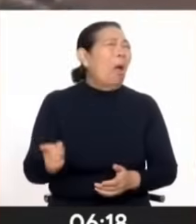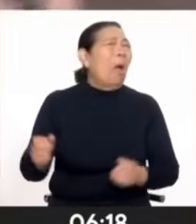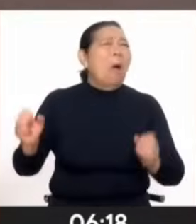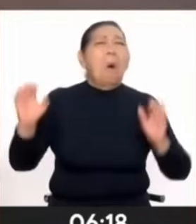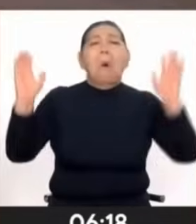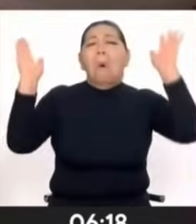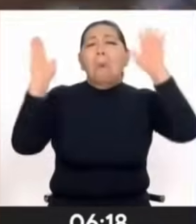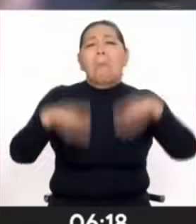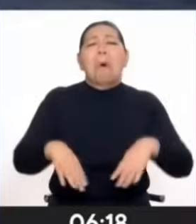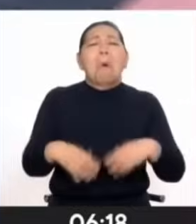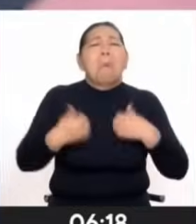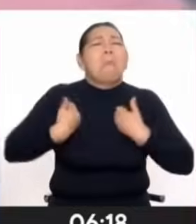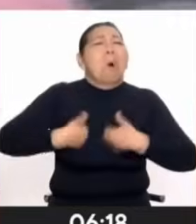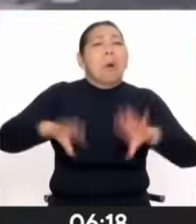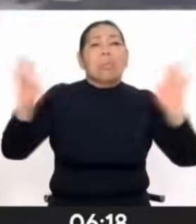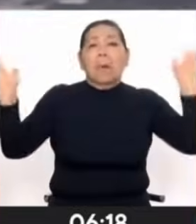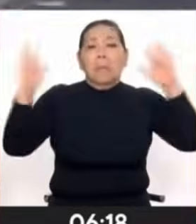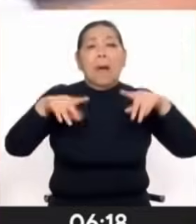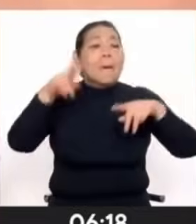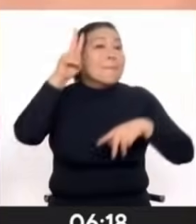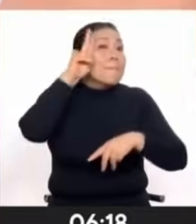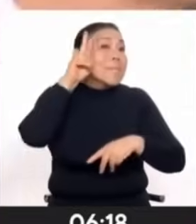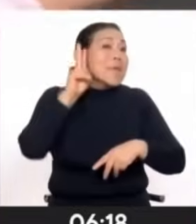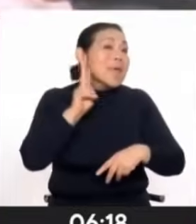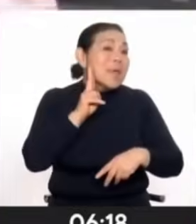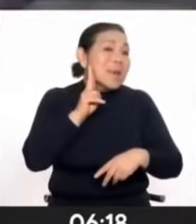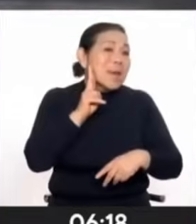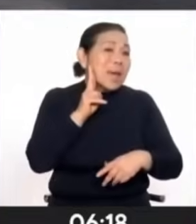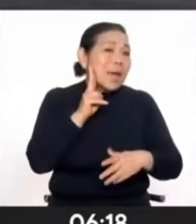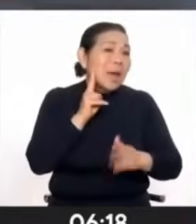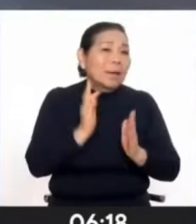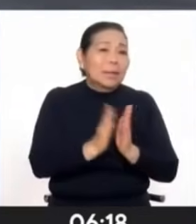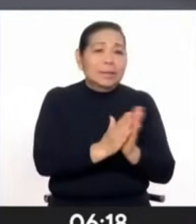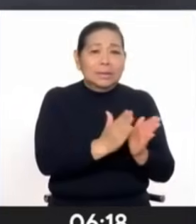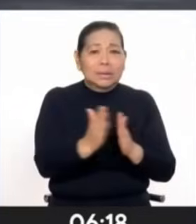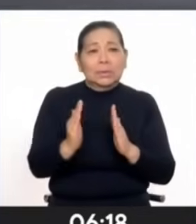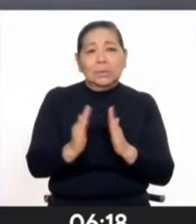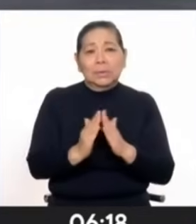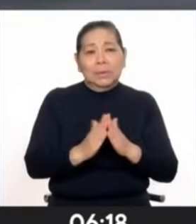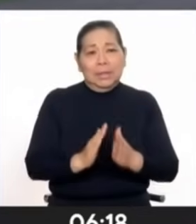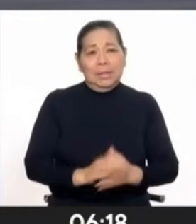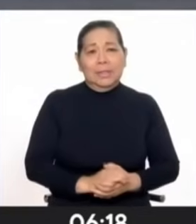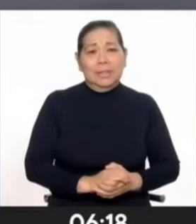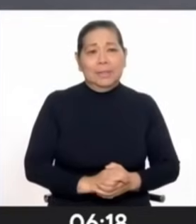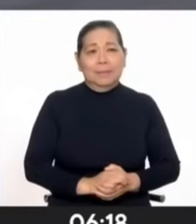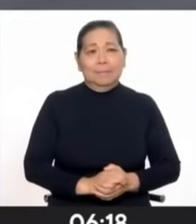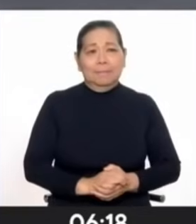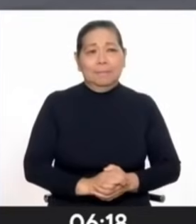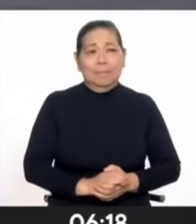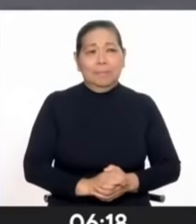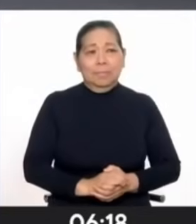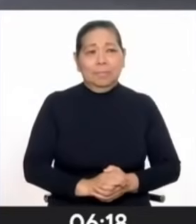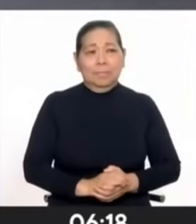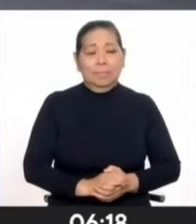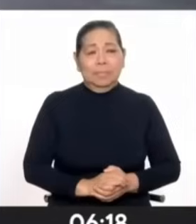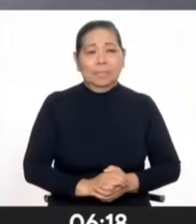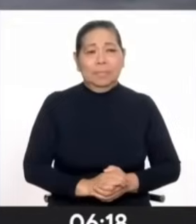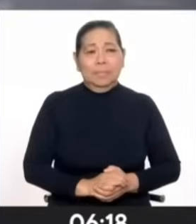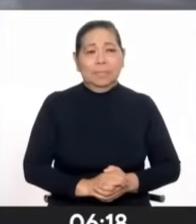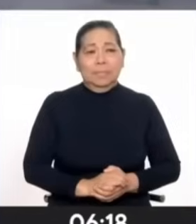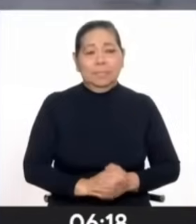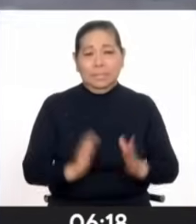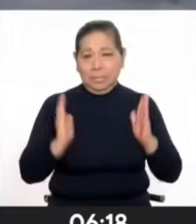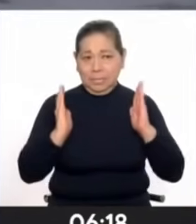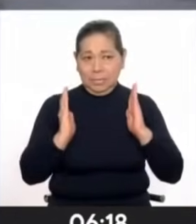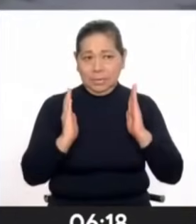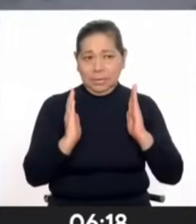no les ha importado. Mira, la Virgen está allá, los otros santos lo han llevado para su casa. A ver, señora, vamos viendo. Esta fila